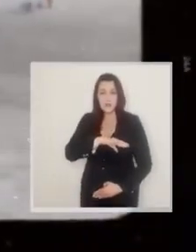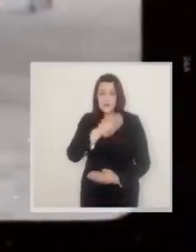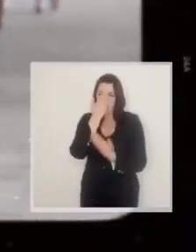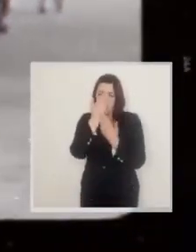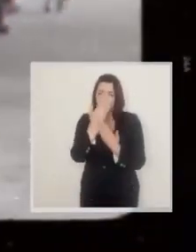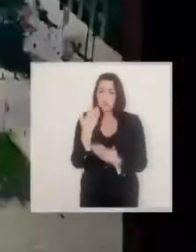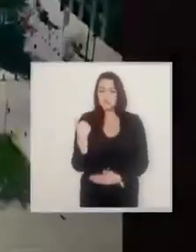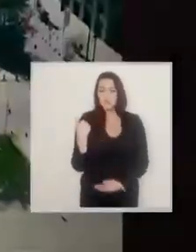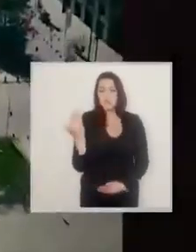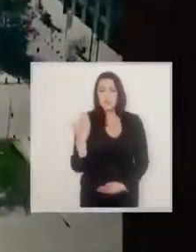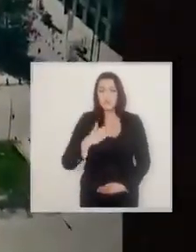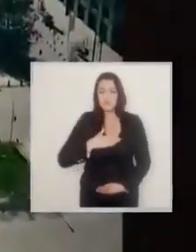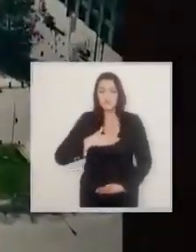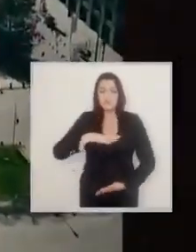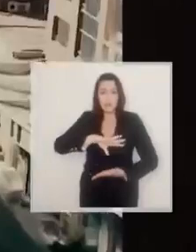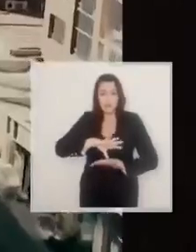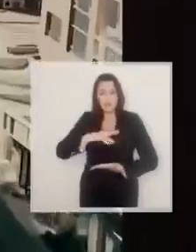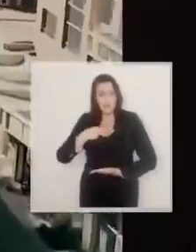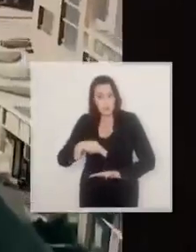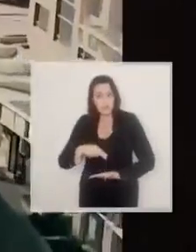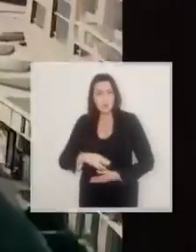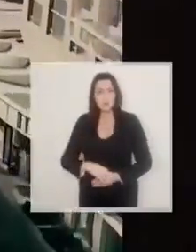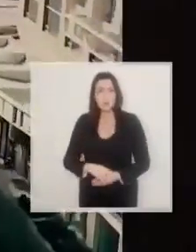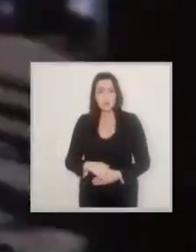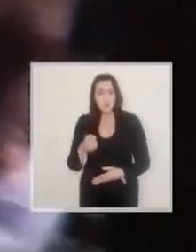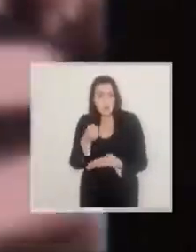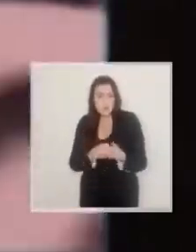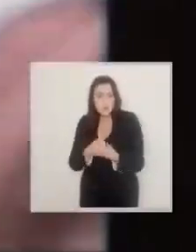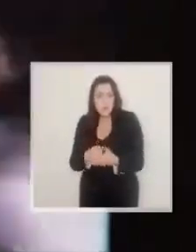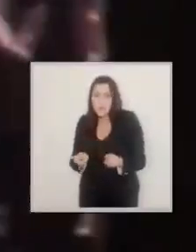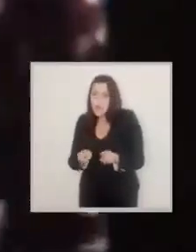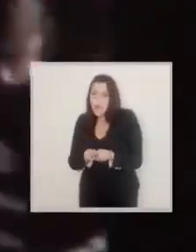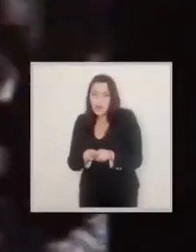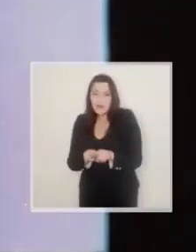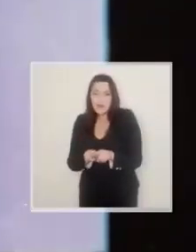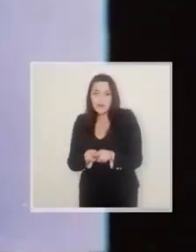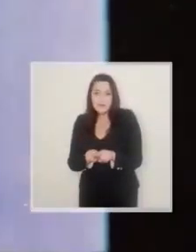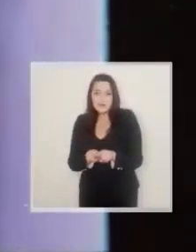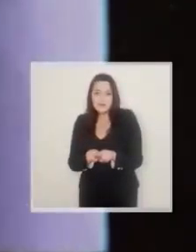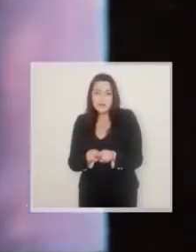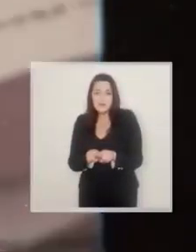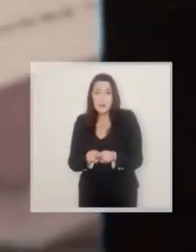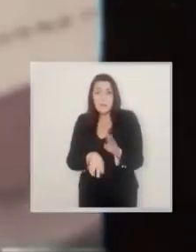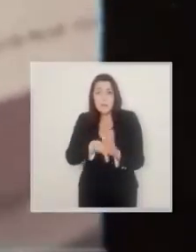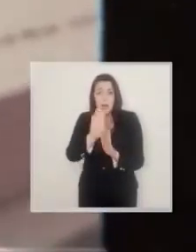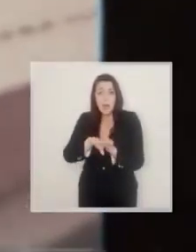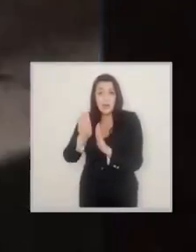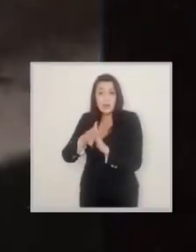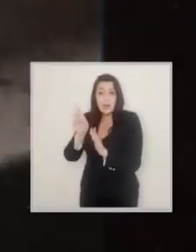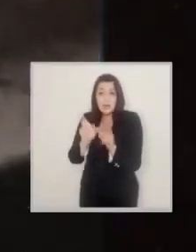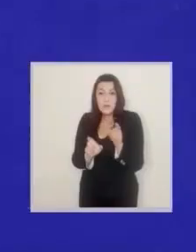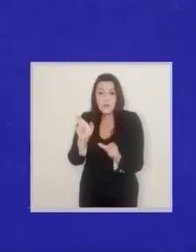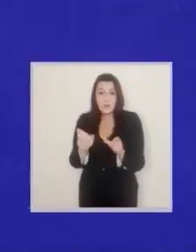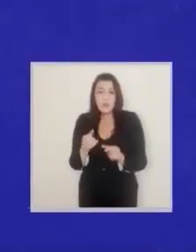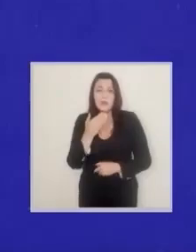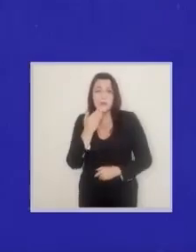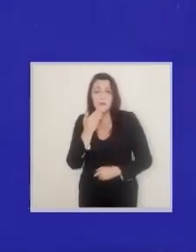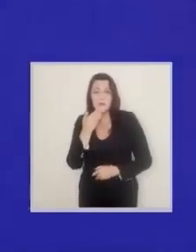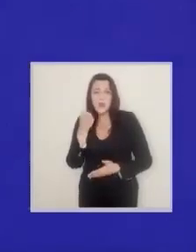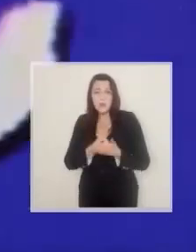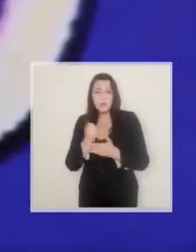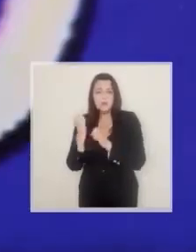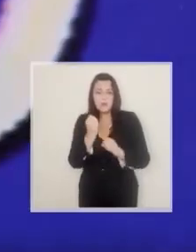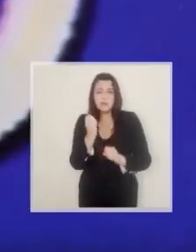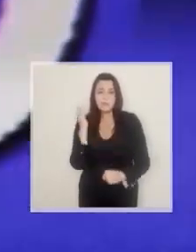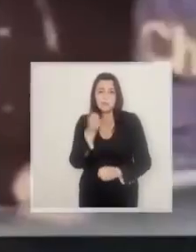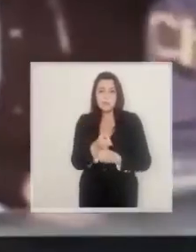tocó enfrentar la indiferencia en nuestro propio país. Y luchamos. Como la mayoría, también luchamos contra